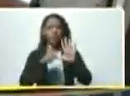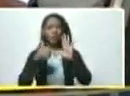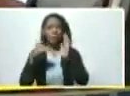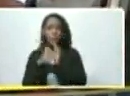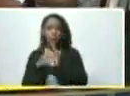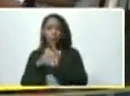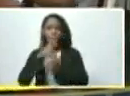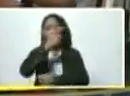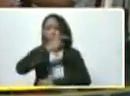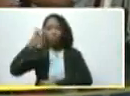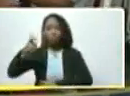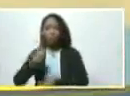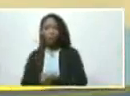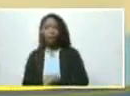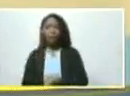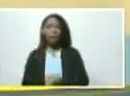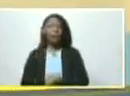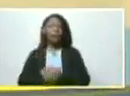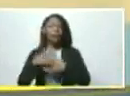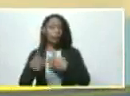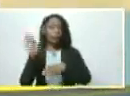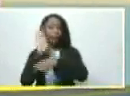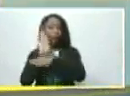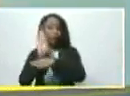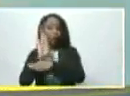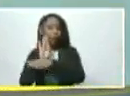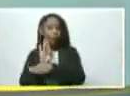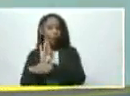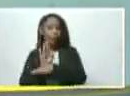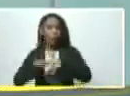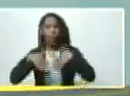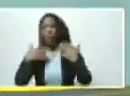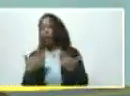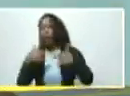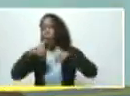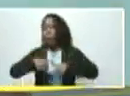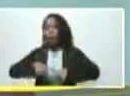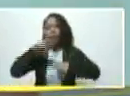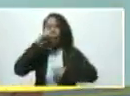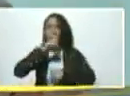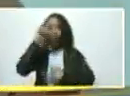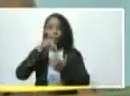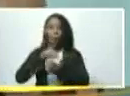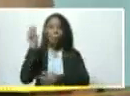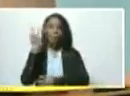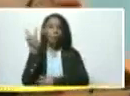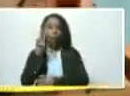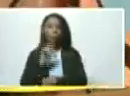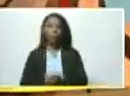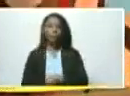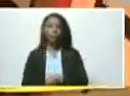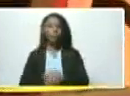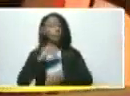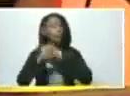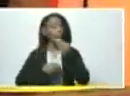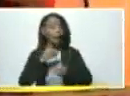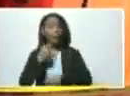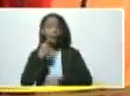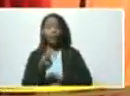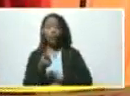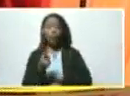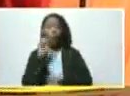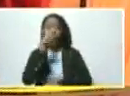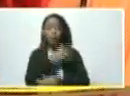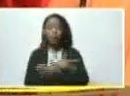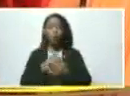1.600.000 personas que han sido protegidas, de las cuales hoy en el año 2022 se han declarado